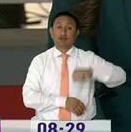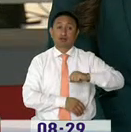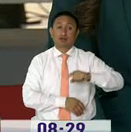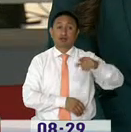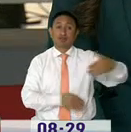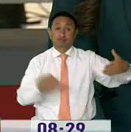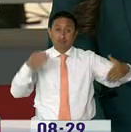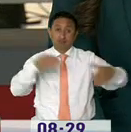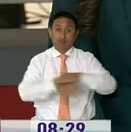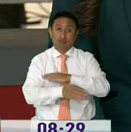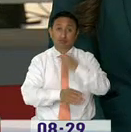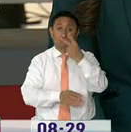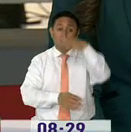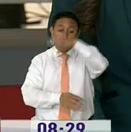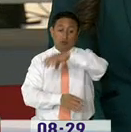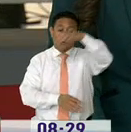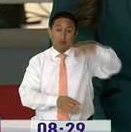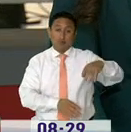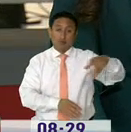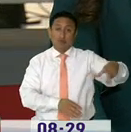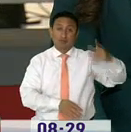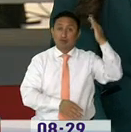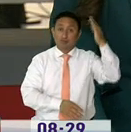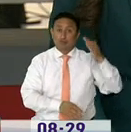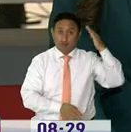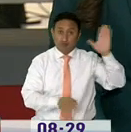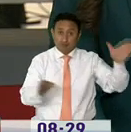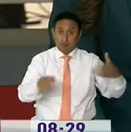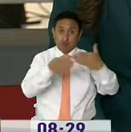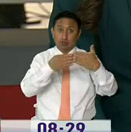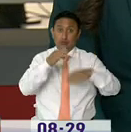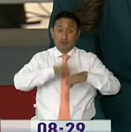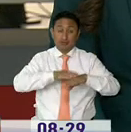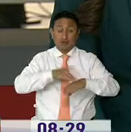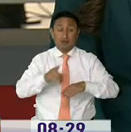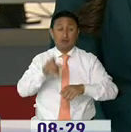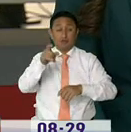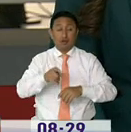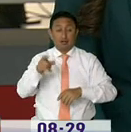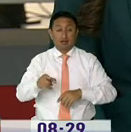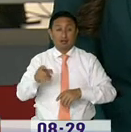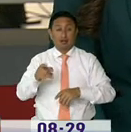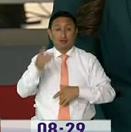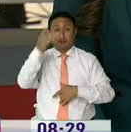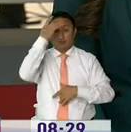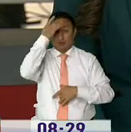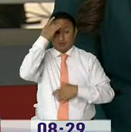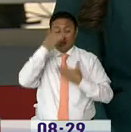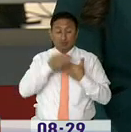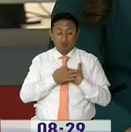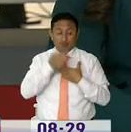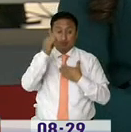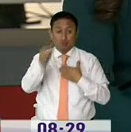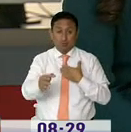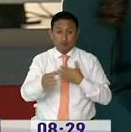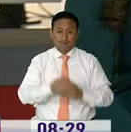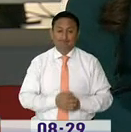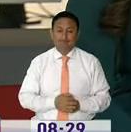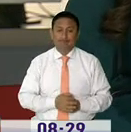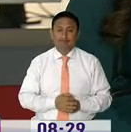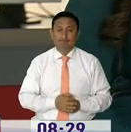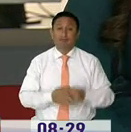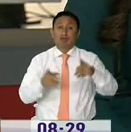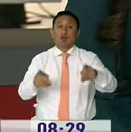los accesos de dos ciudades de la provincia del Carchi. Esto ante los casos de coronavirus registrados en la provincia. El